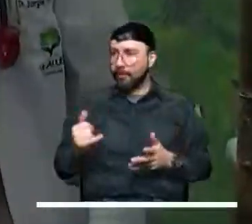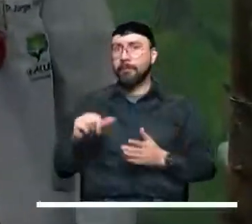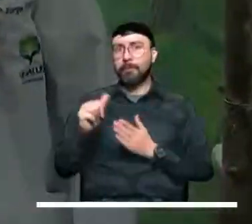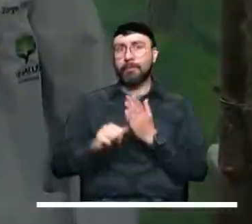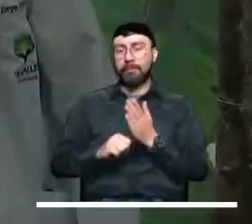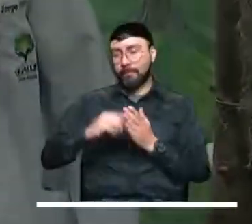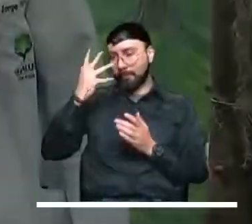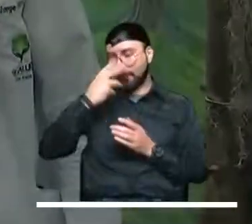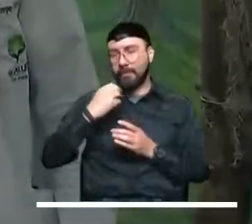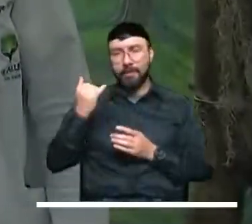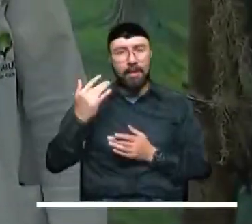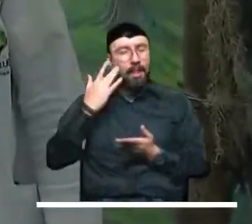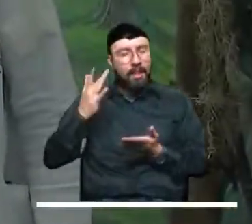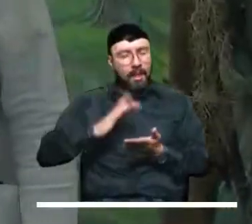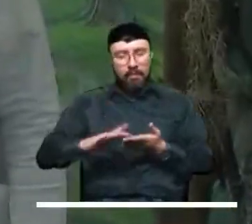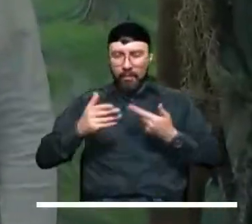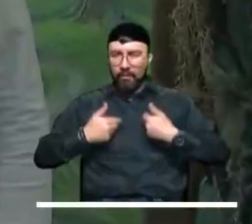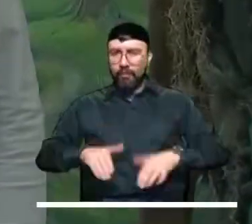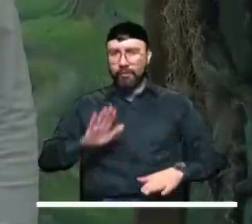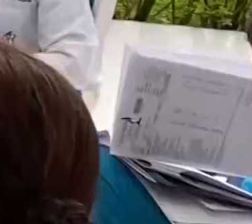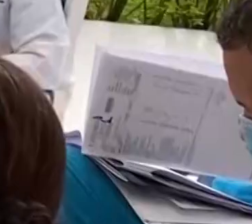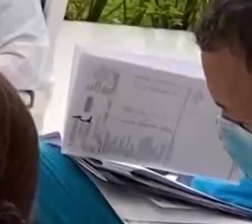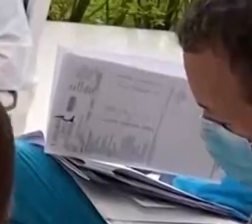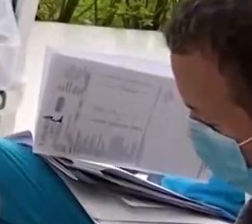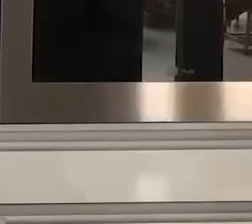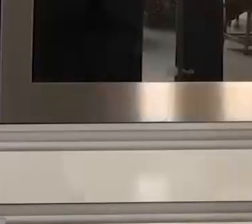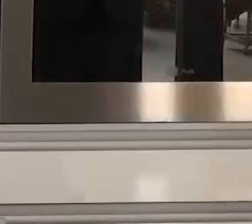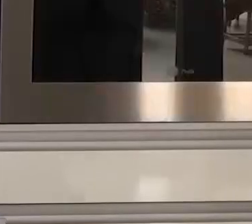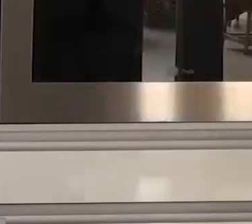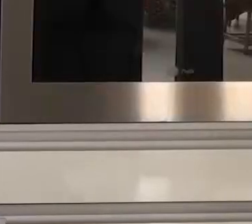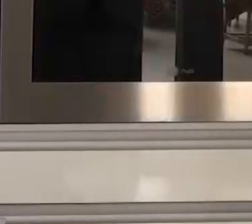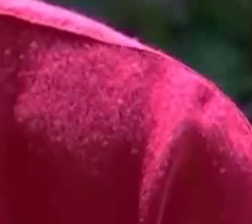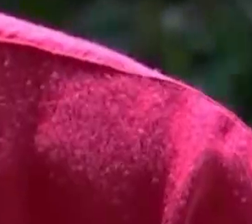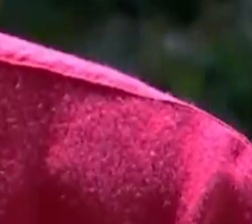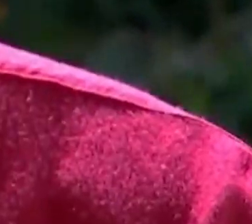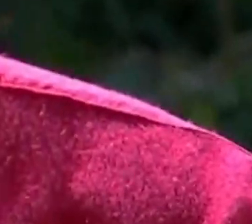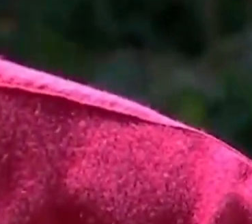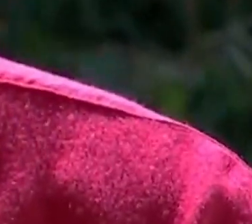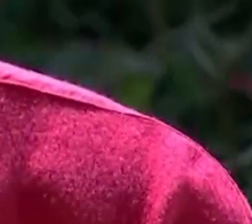de desintoxicación y de cambio metabólico.